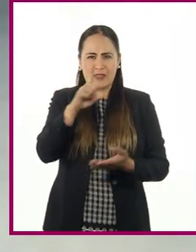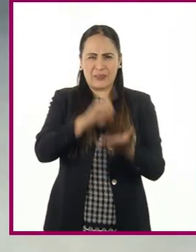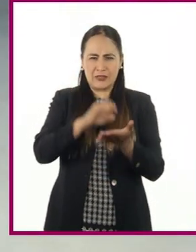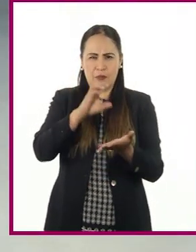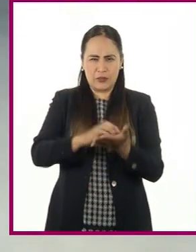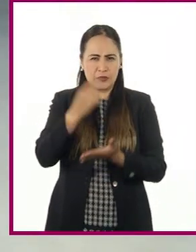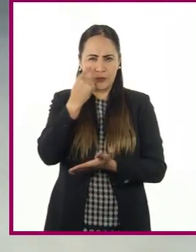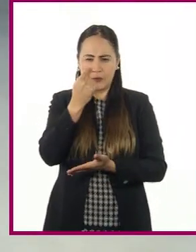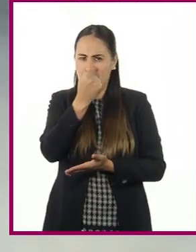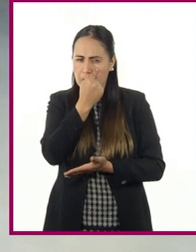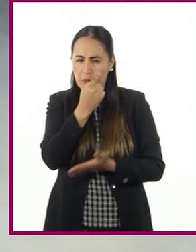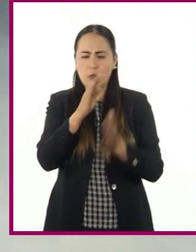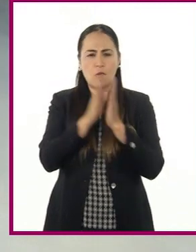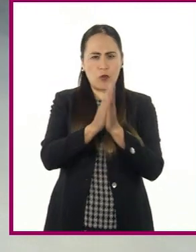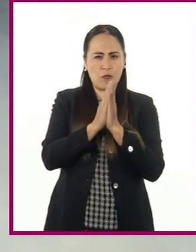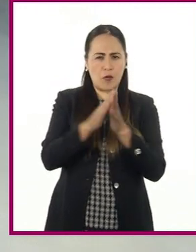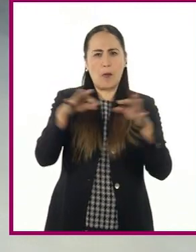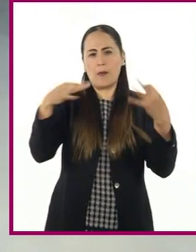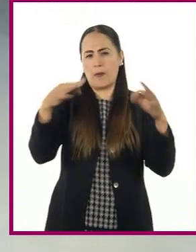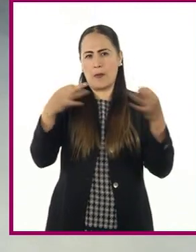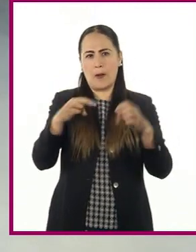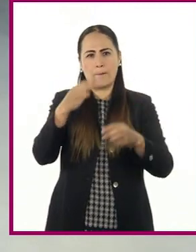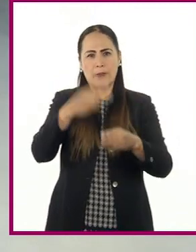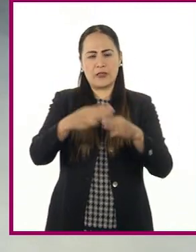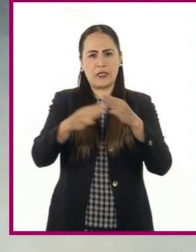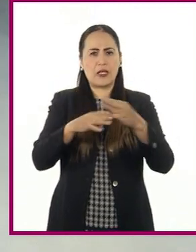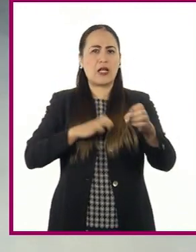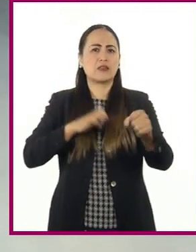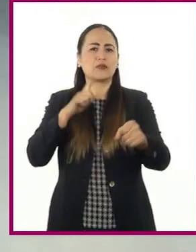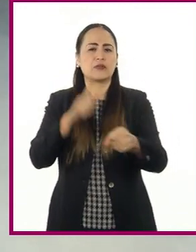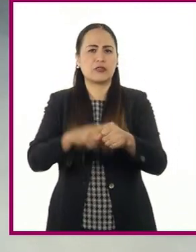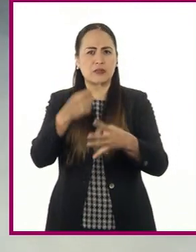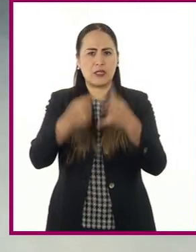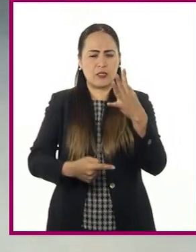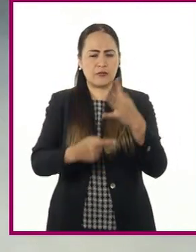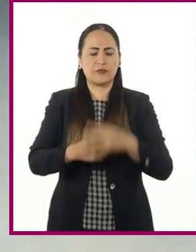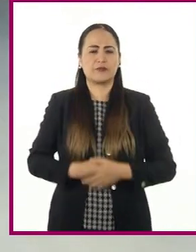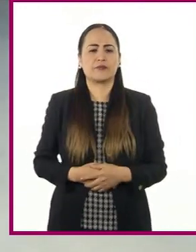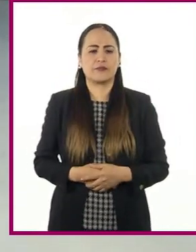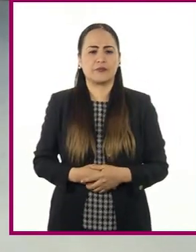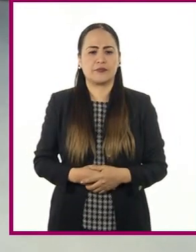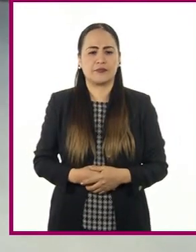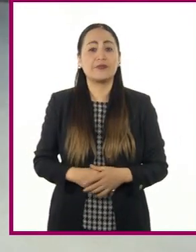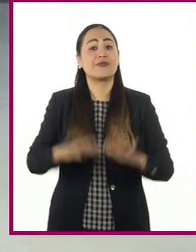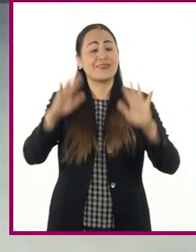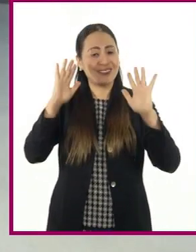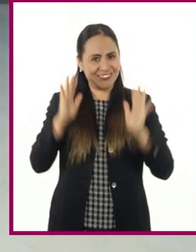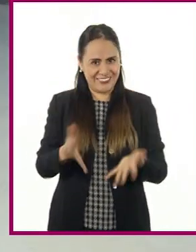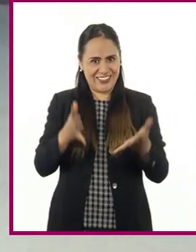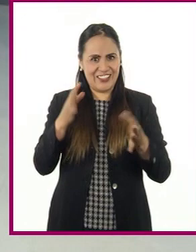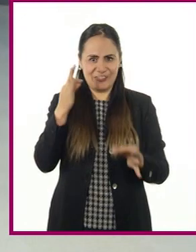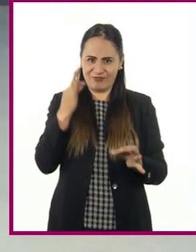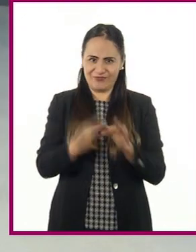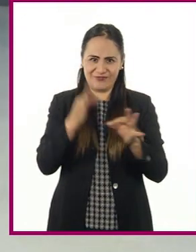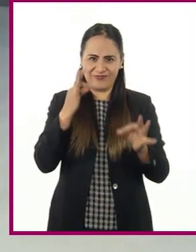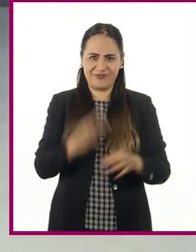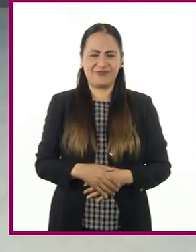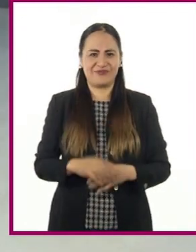les pedimos que preparen sus hojas, layer, punzón y regleta. Ahora sí, ¿listas y